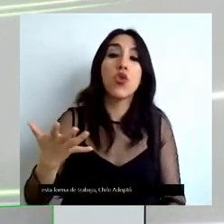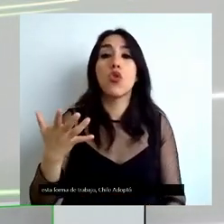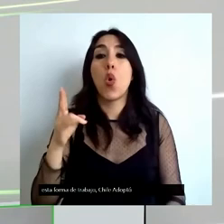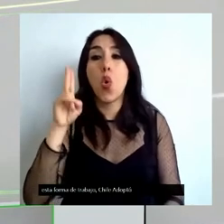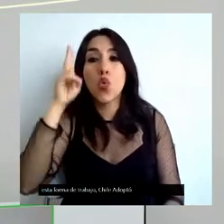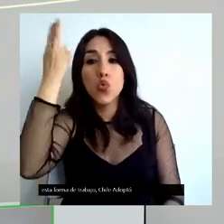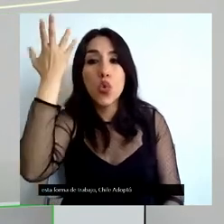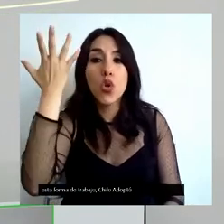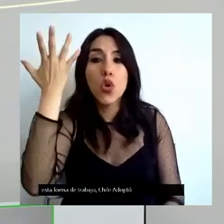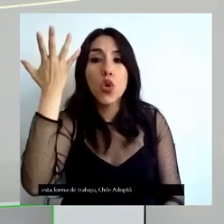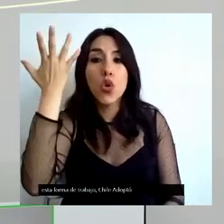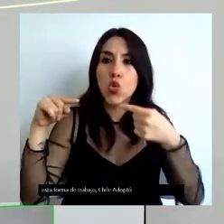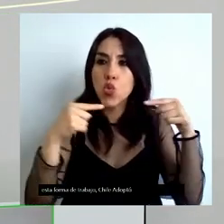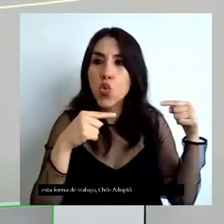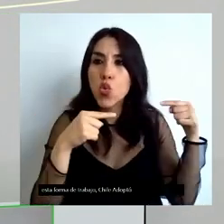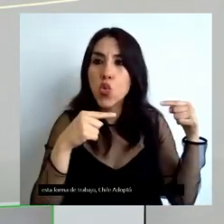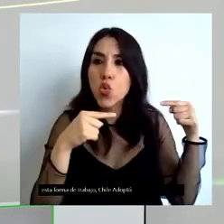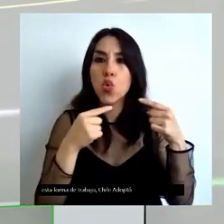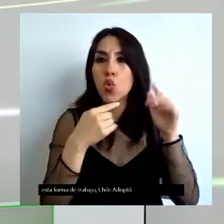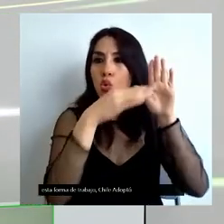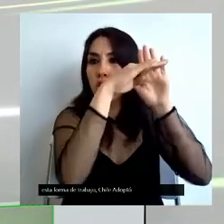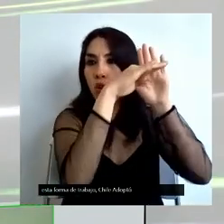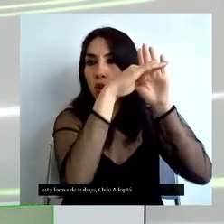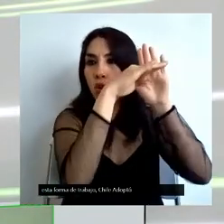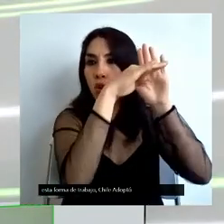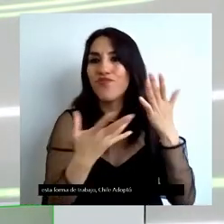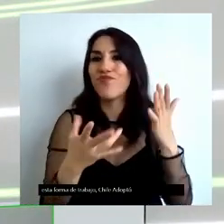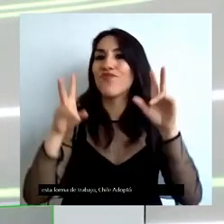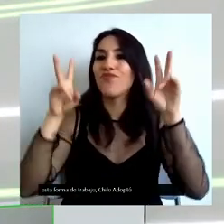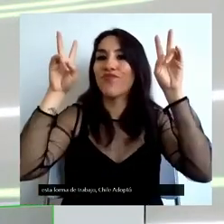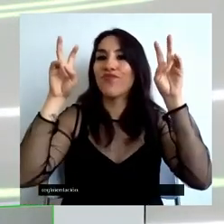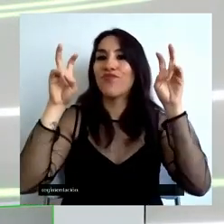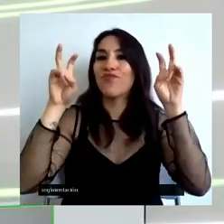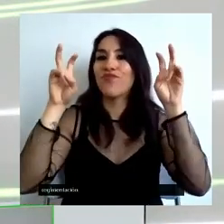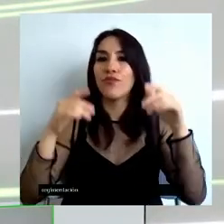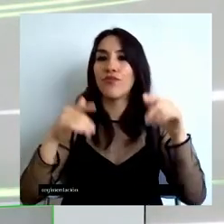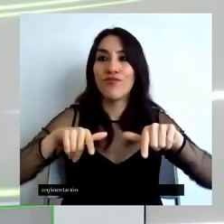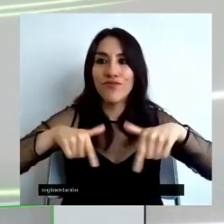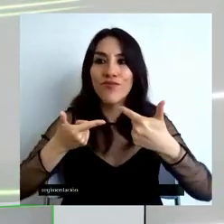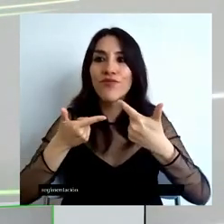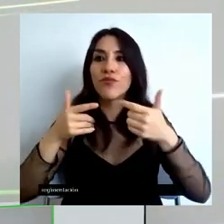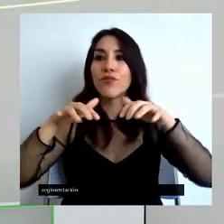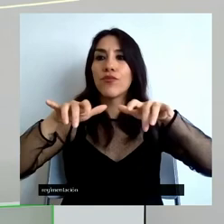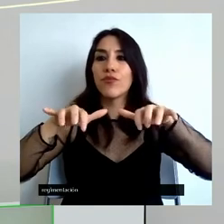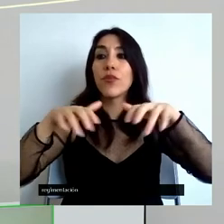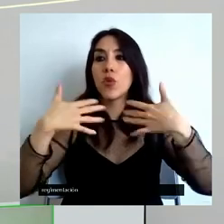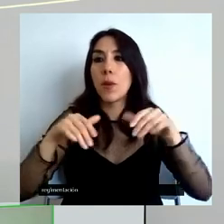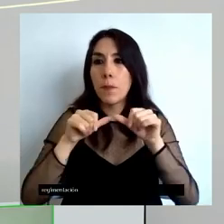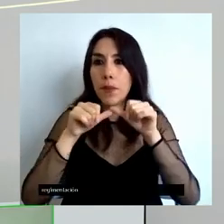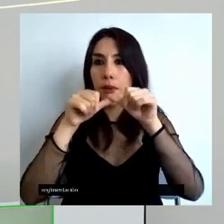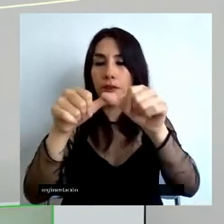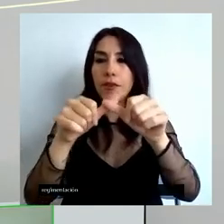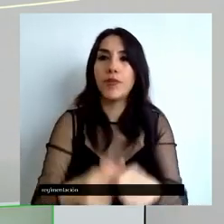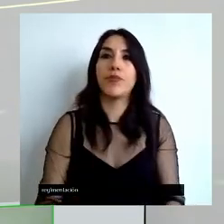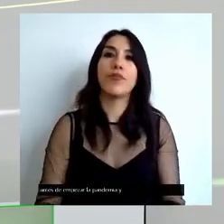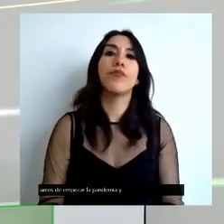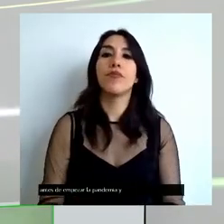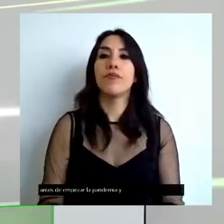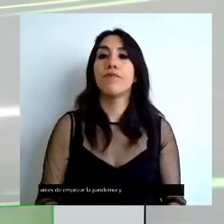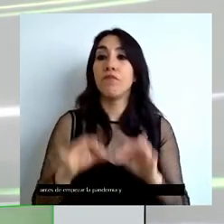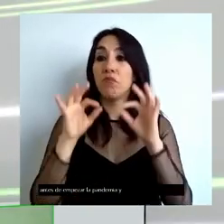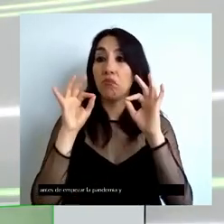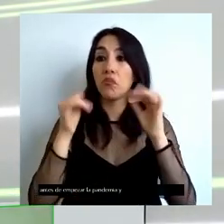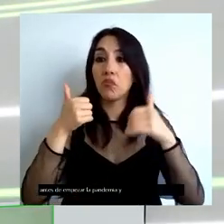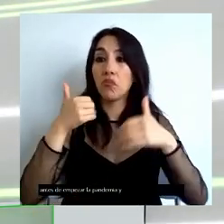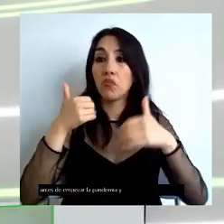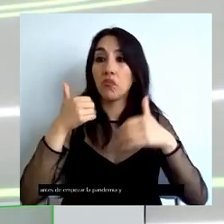sea, grandes avances en el marco regulatorio. Ahora bien, hay que avanzar más en la implementación, y